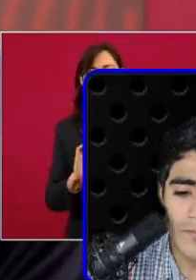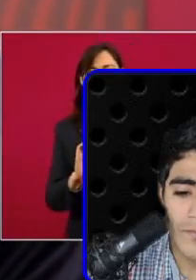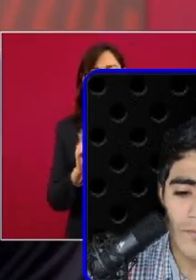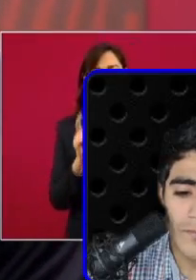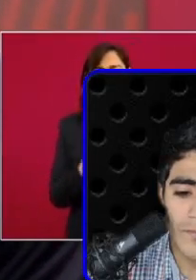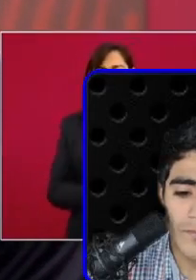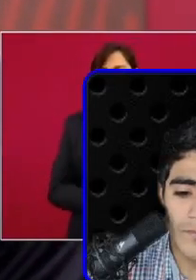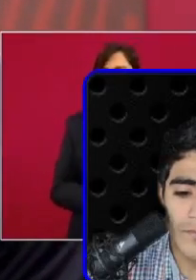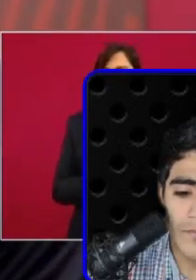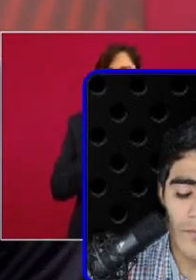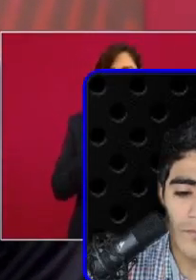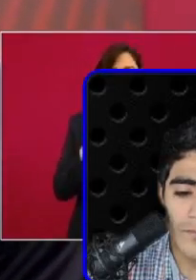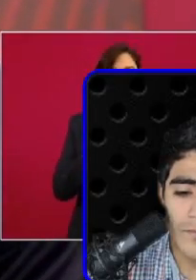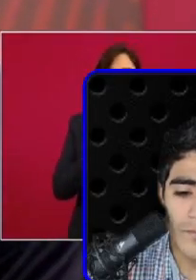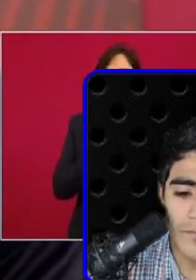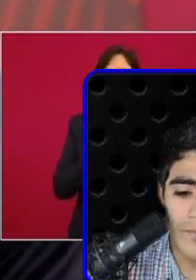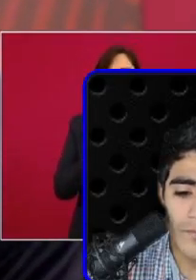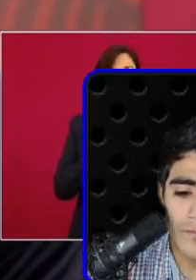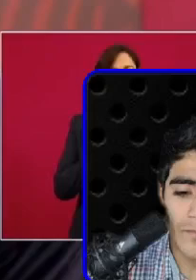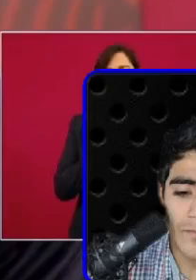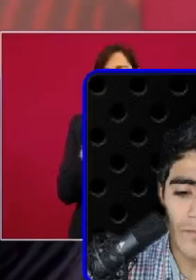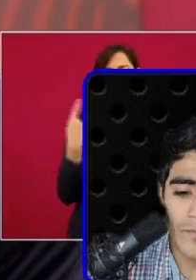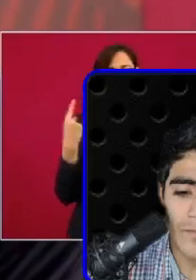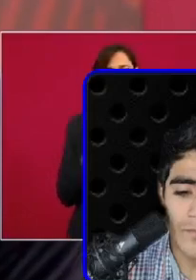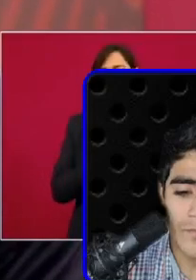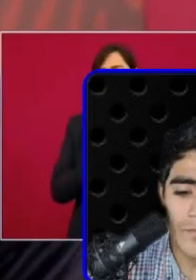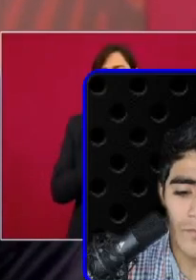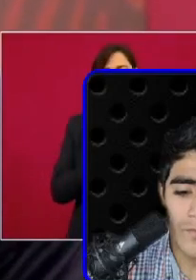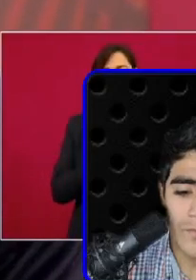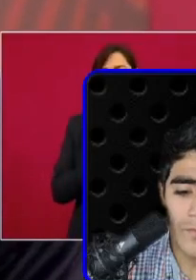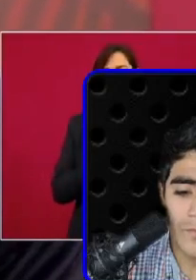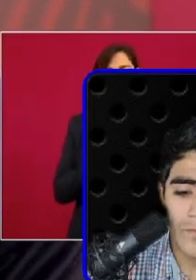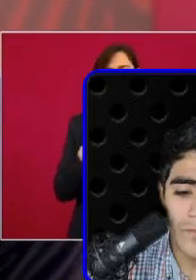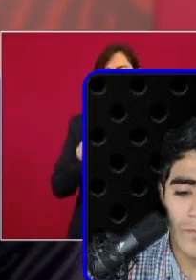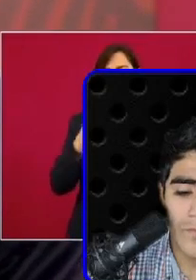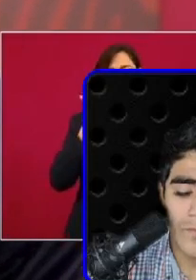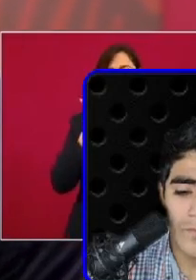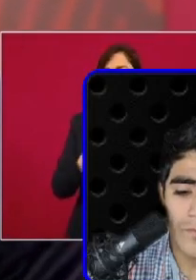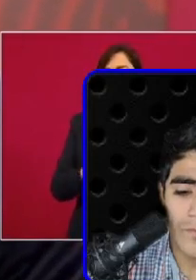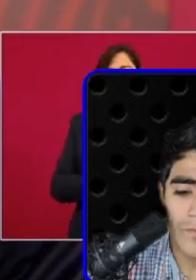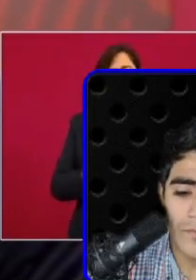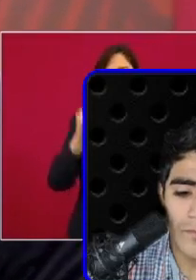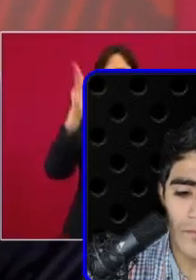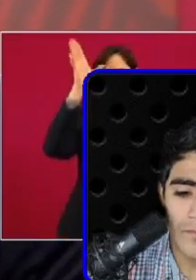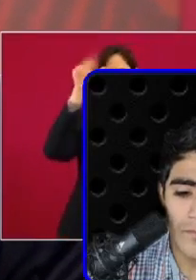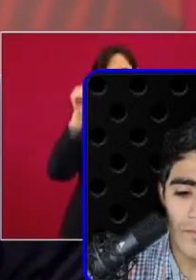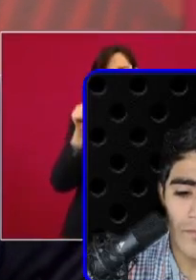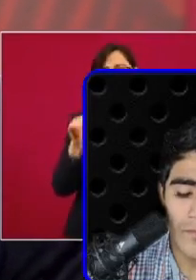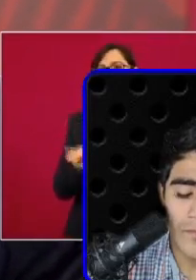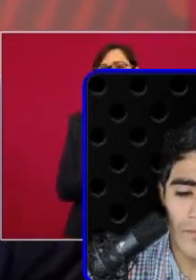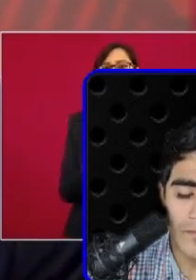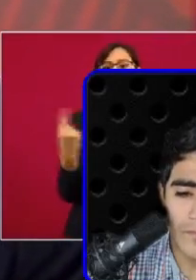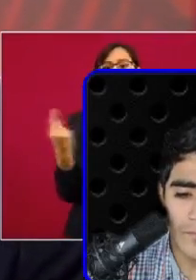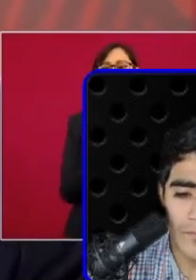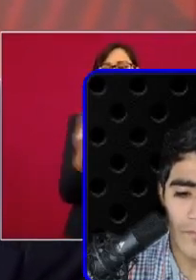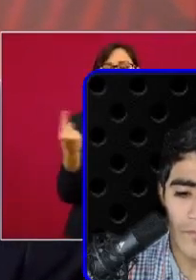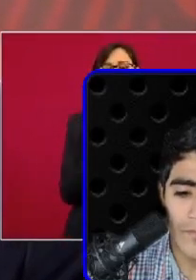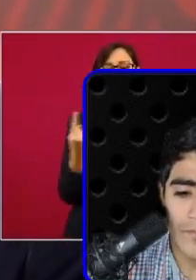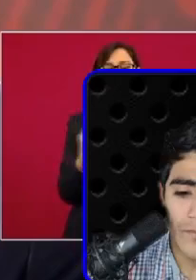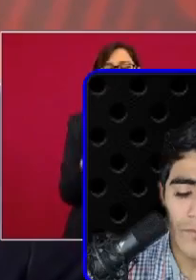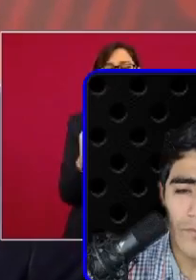en contra de su voluntad, porque consideraba de que era algo